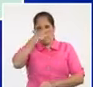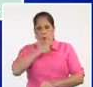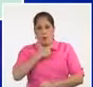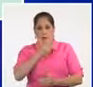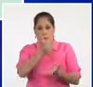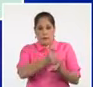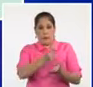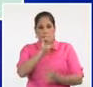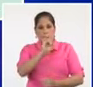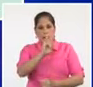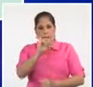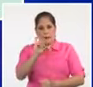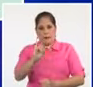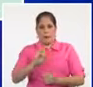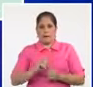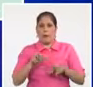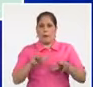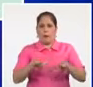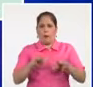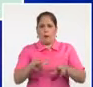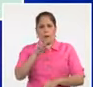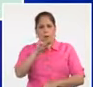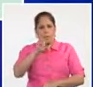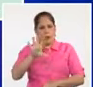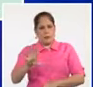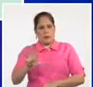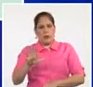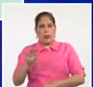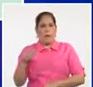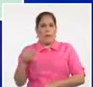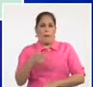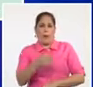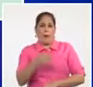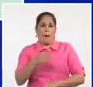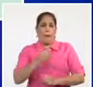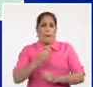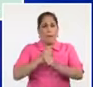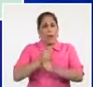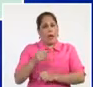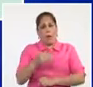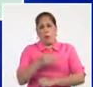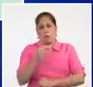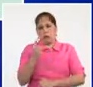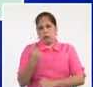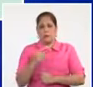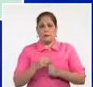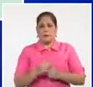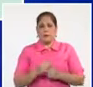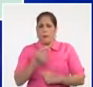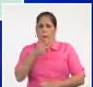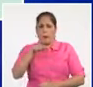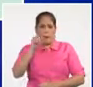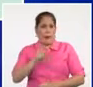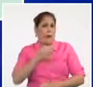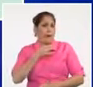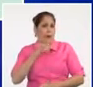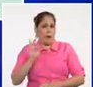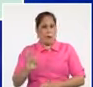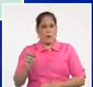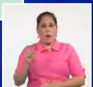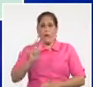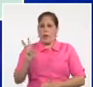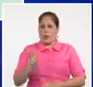66, Morón 35, Baraguá 9, Primero de Enero 8, Venezuela